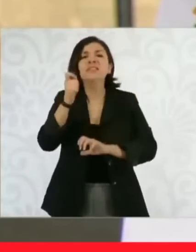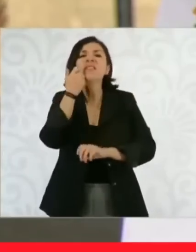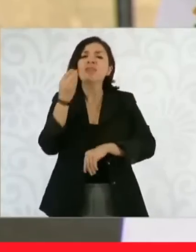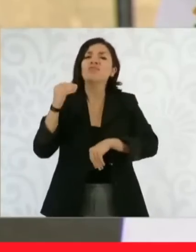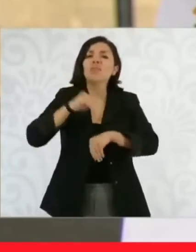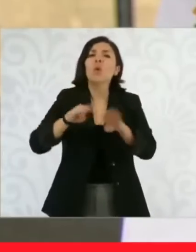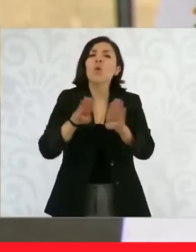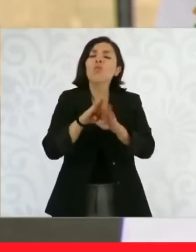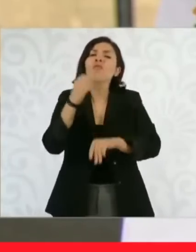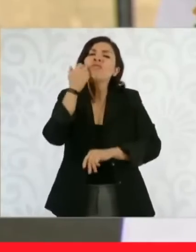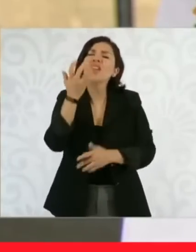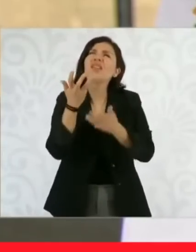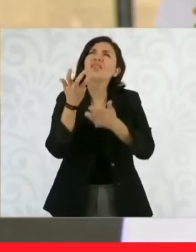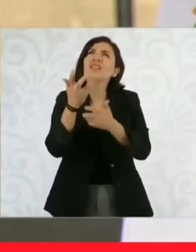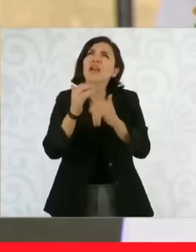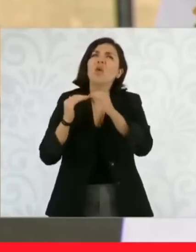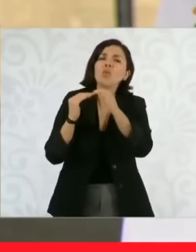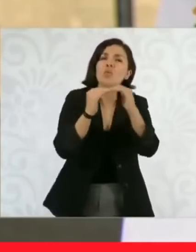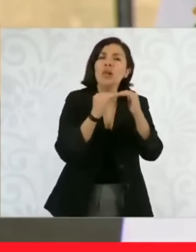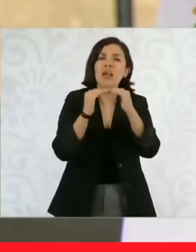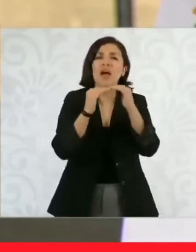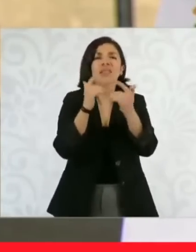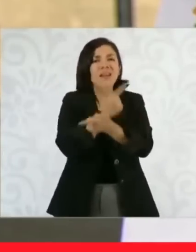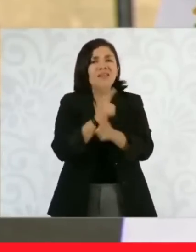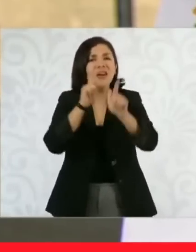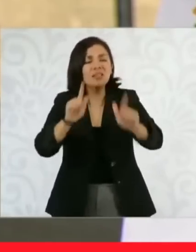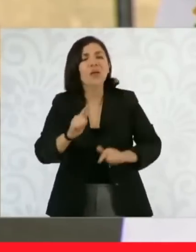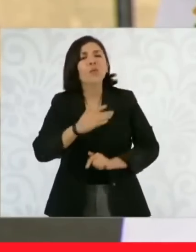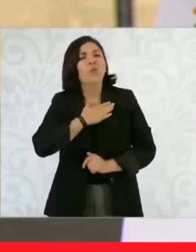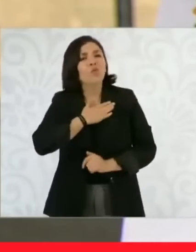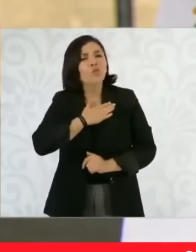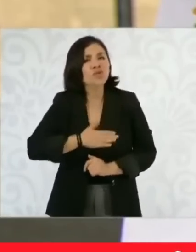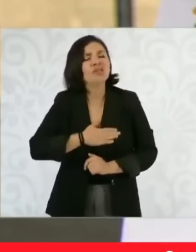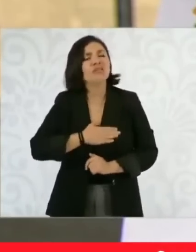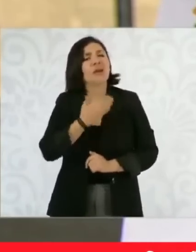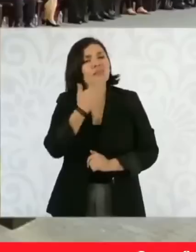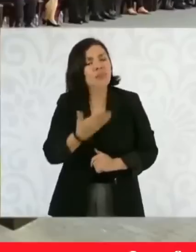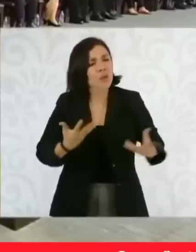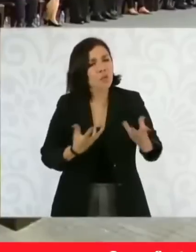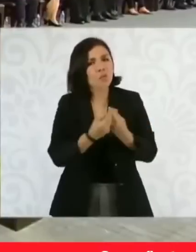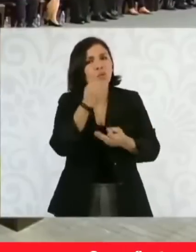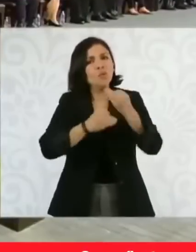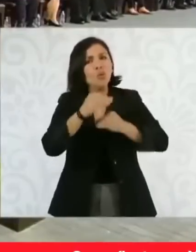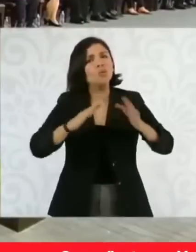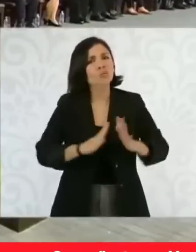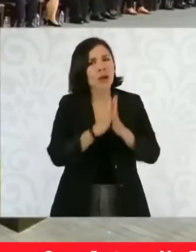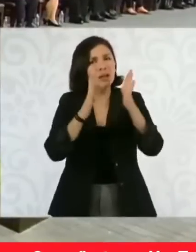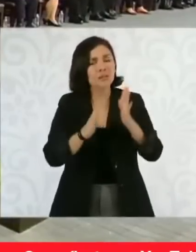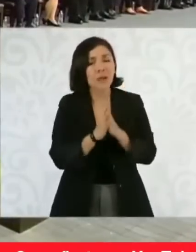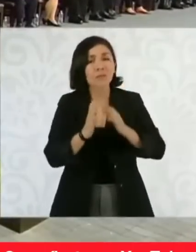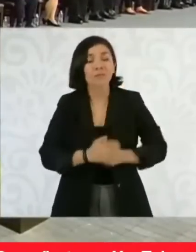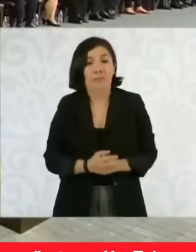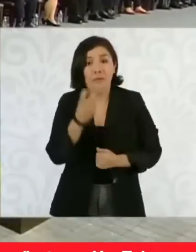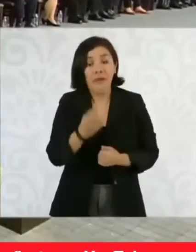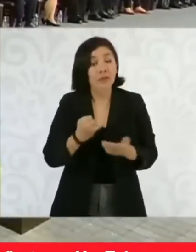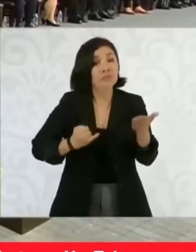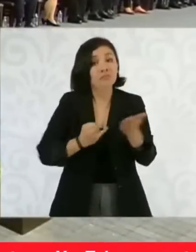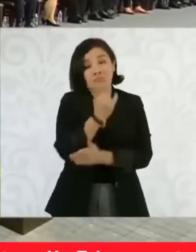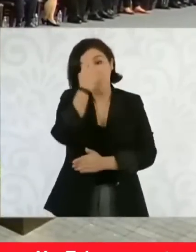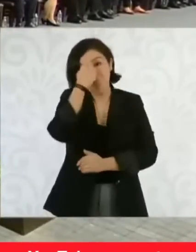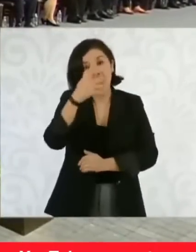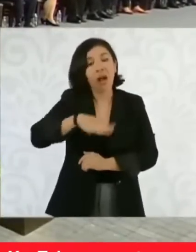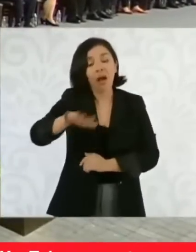los anhelos de igualdad, libertad, justicia y democracia y definió nuestra identidad